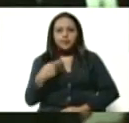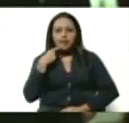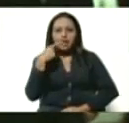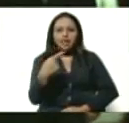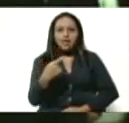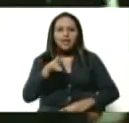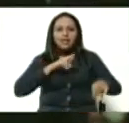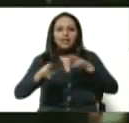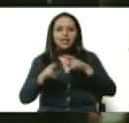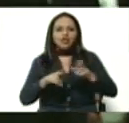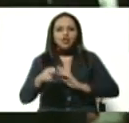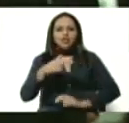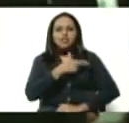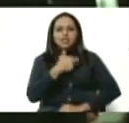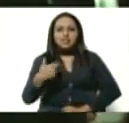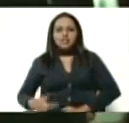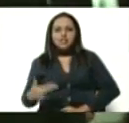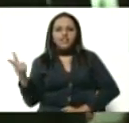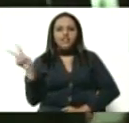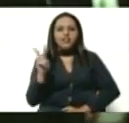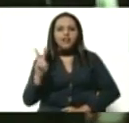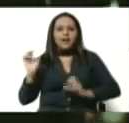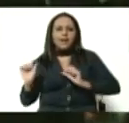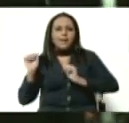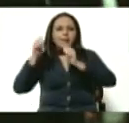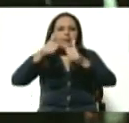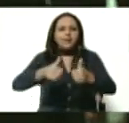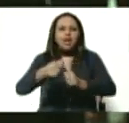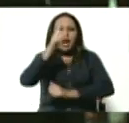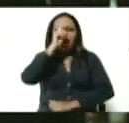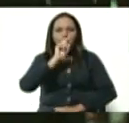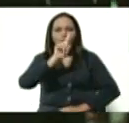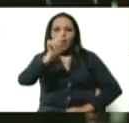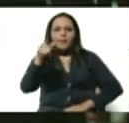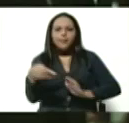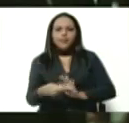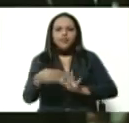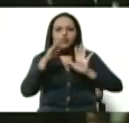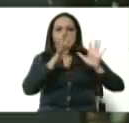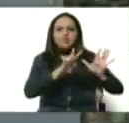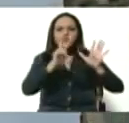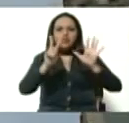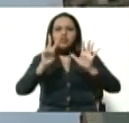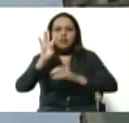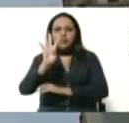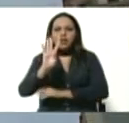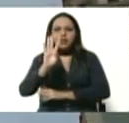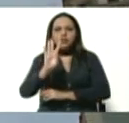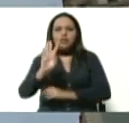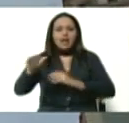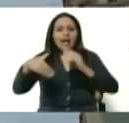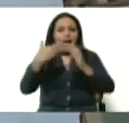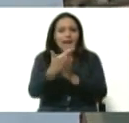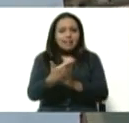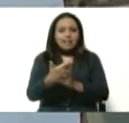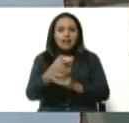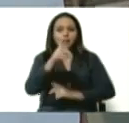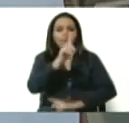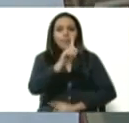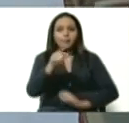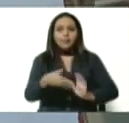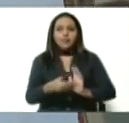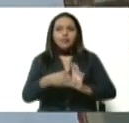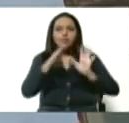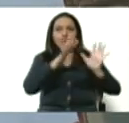las relaciones entre China y Venezuela datan desde 1974, no fue sino hasta 1999 cuando triunfa